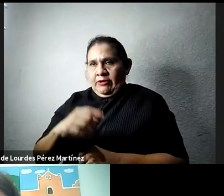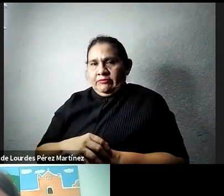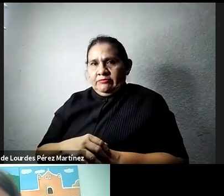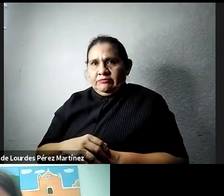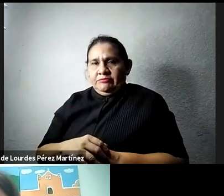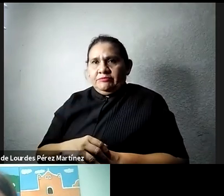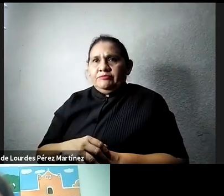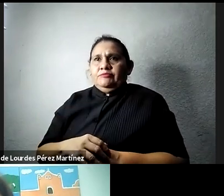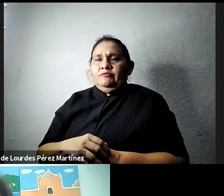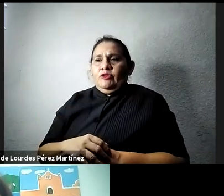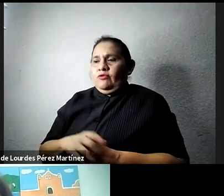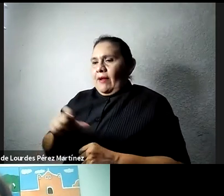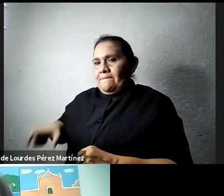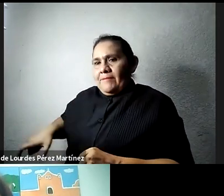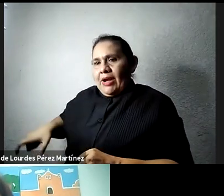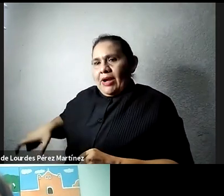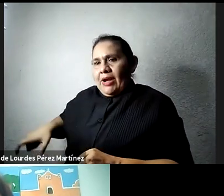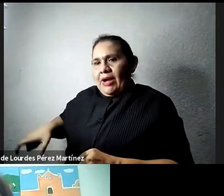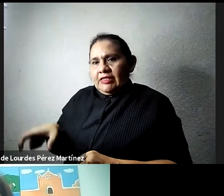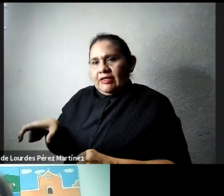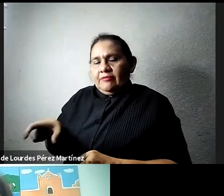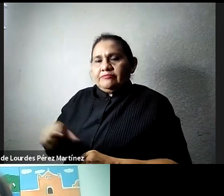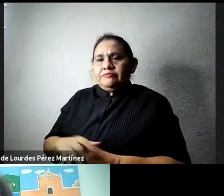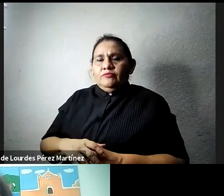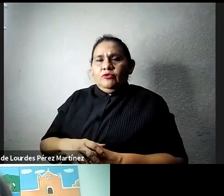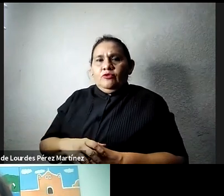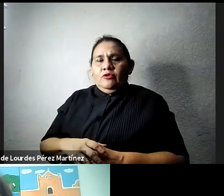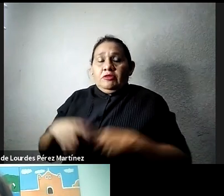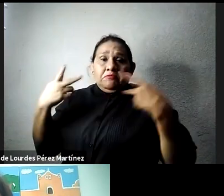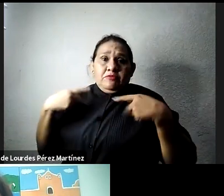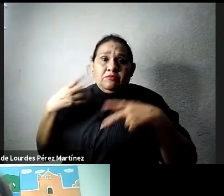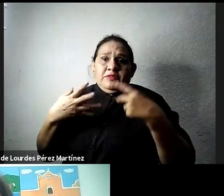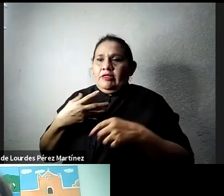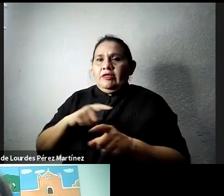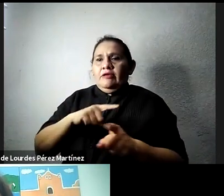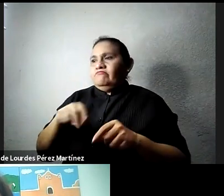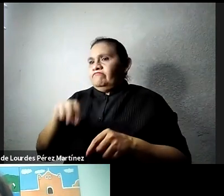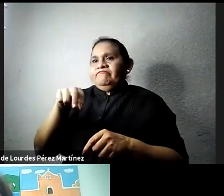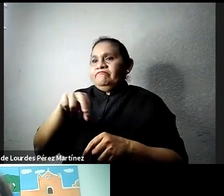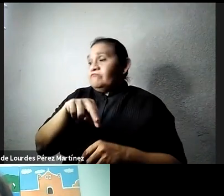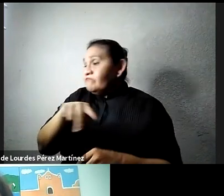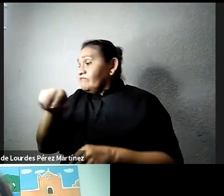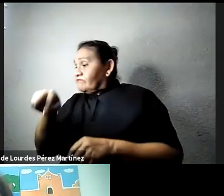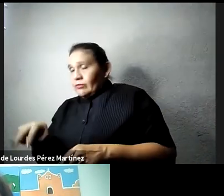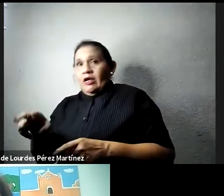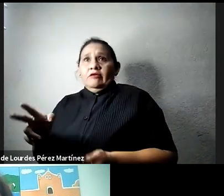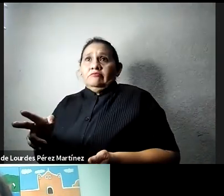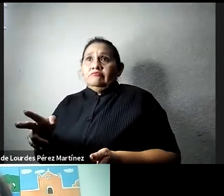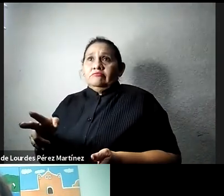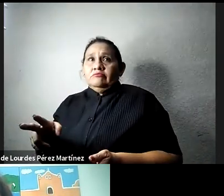Por ejemplo, en una banqueta, pues entonces el peatón se va a tener que bajar, ¿no? Como ahorita